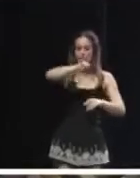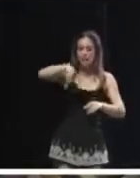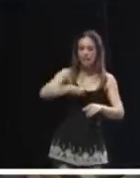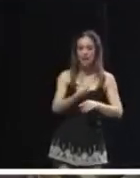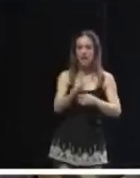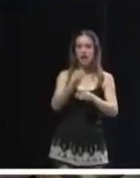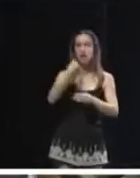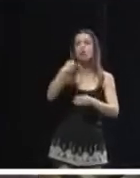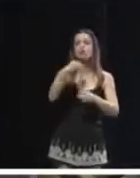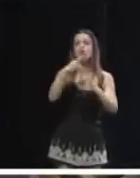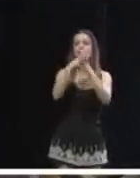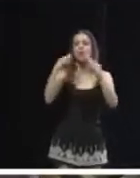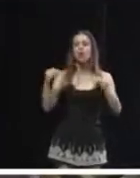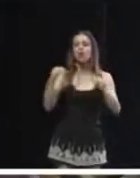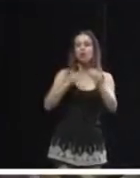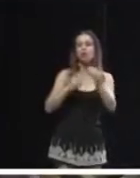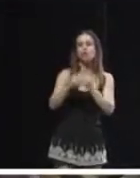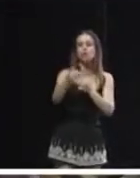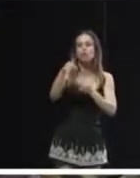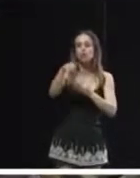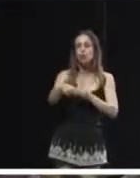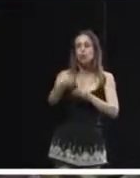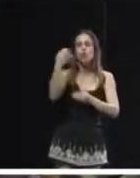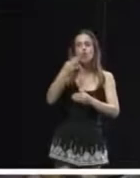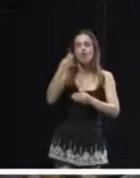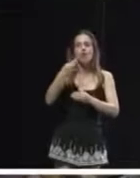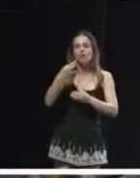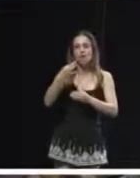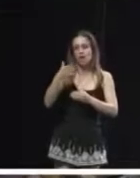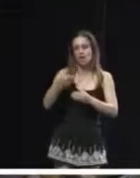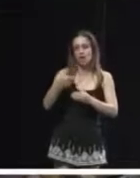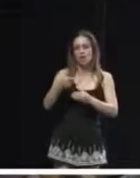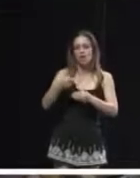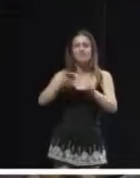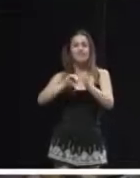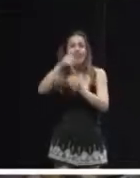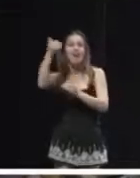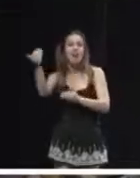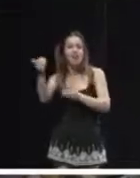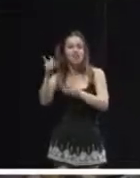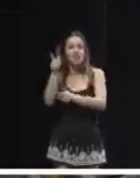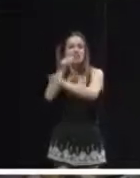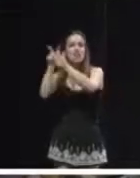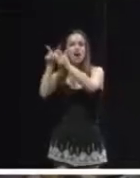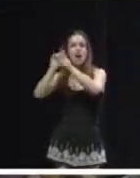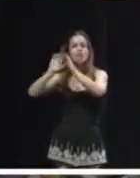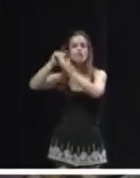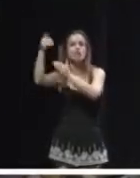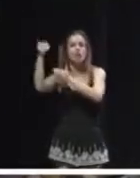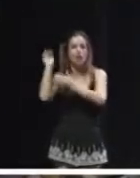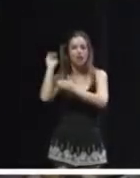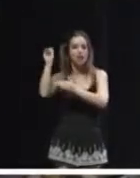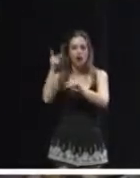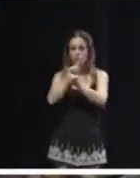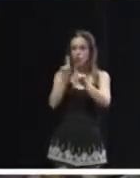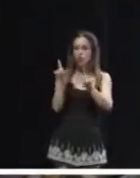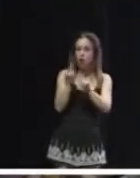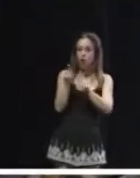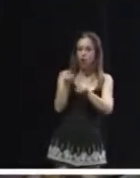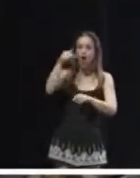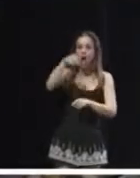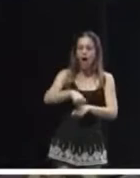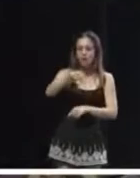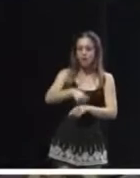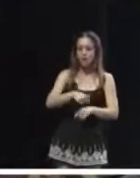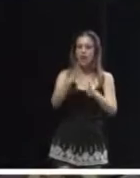que tener un futuro que no sea salir de su tierra. Y esto es absolutamente necesario en Andalucía. Lo digo yo, que soy ministra